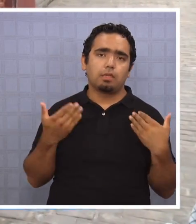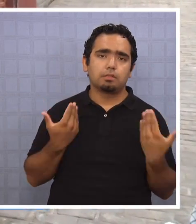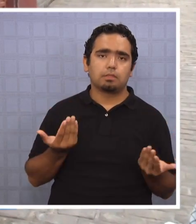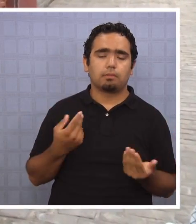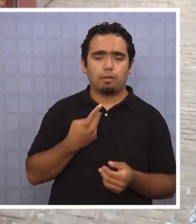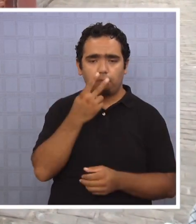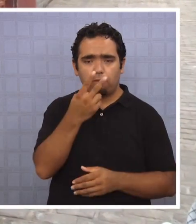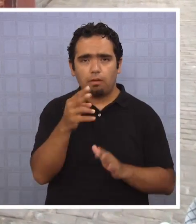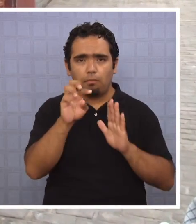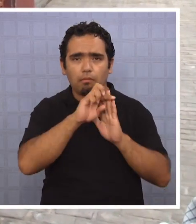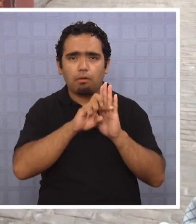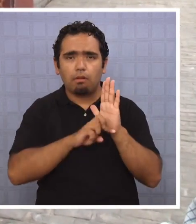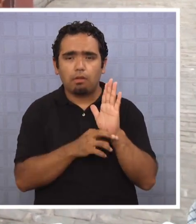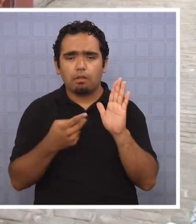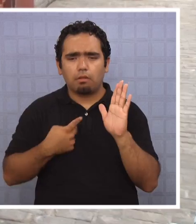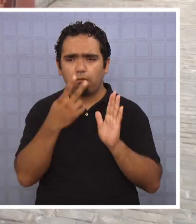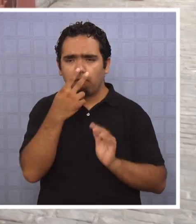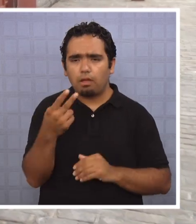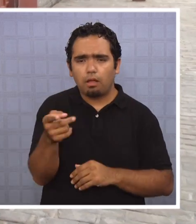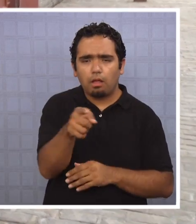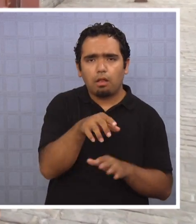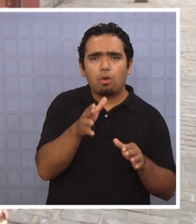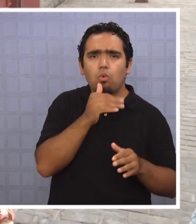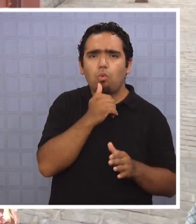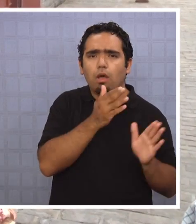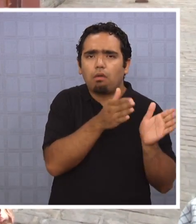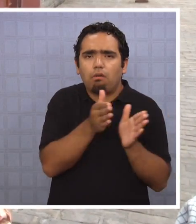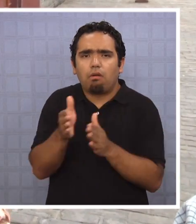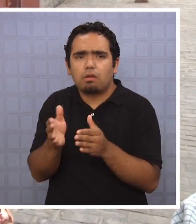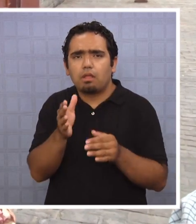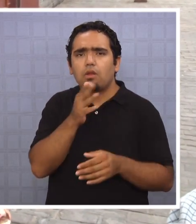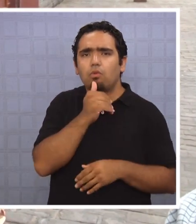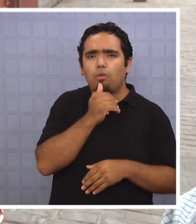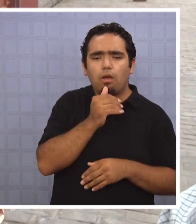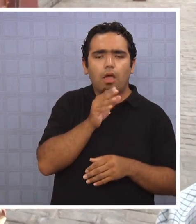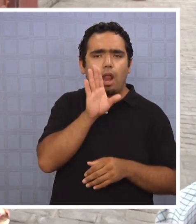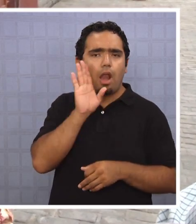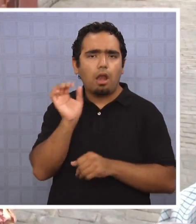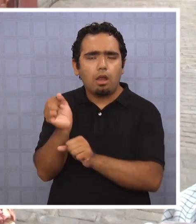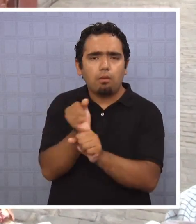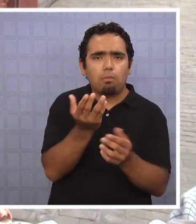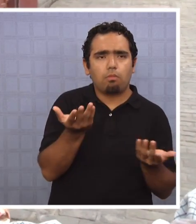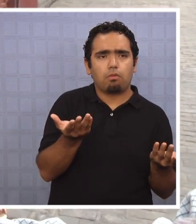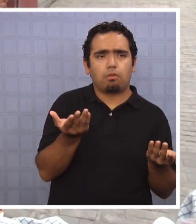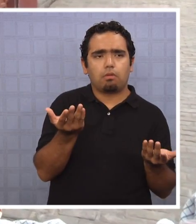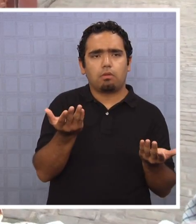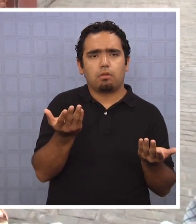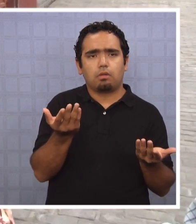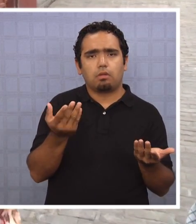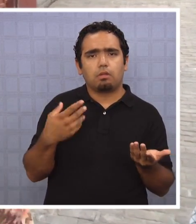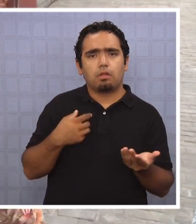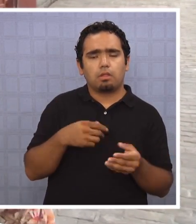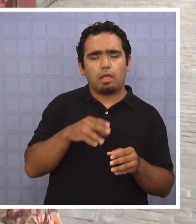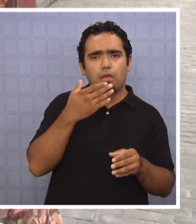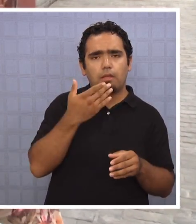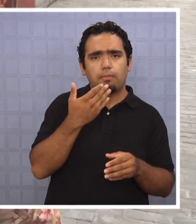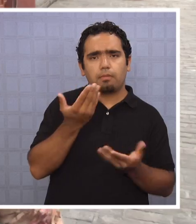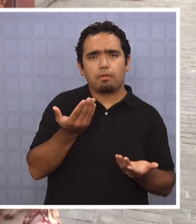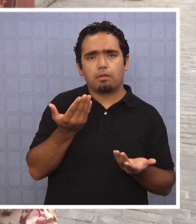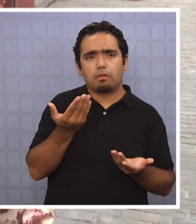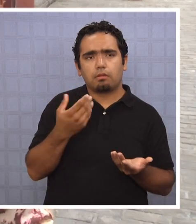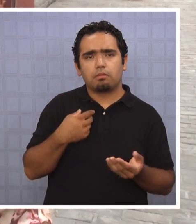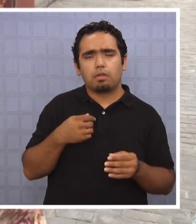que dentro del proyecto se pueda ver solamente esto, donde no hay un orden, donde no hay una limpieza, ¿no es cierto? Los despiches